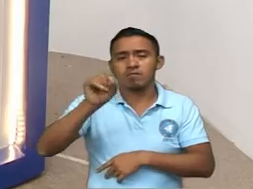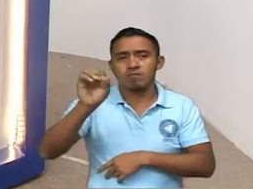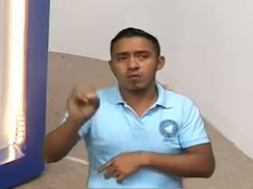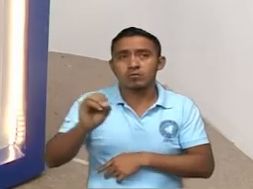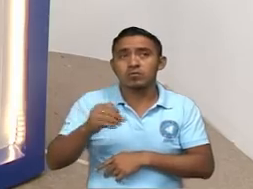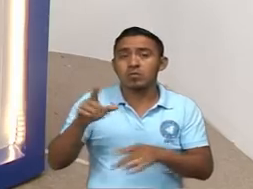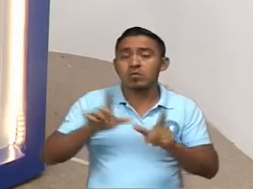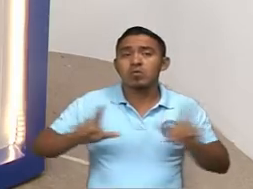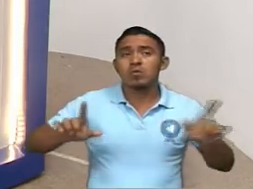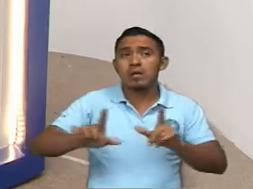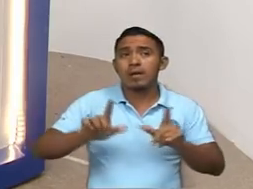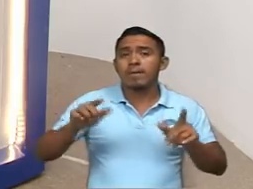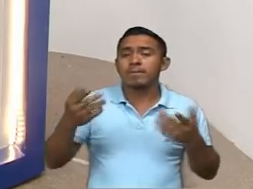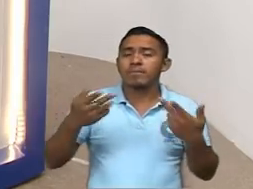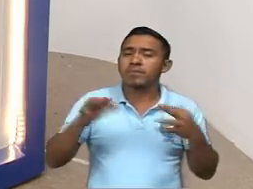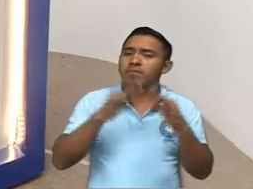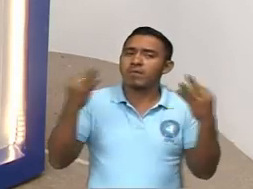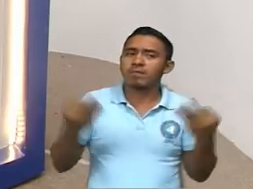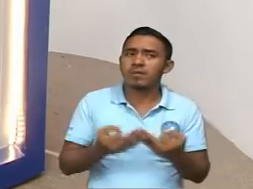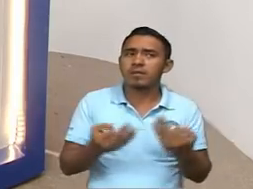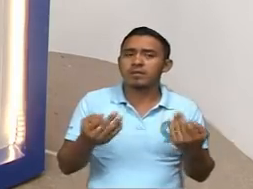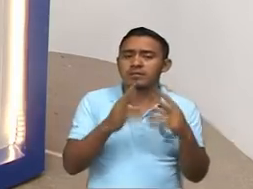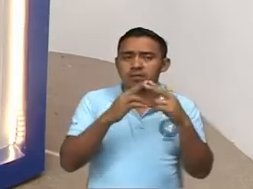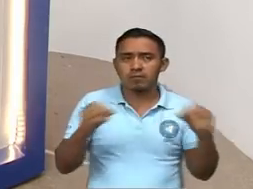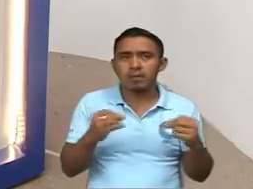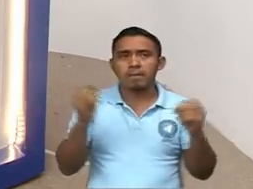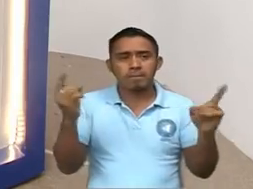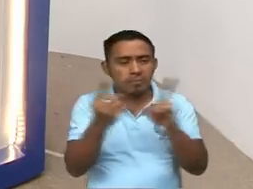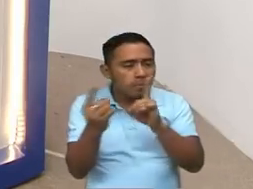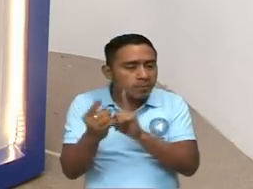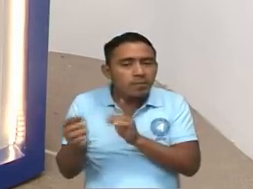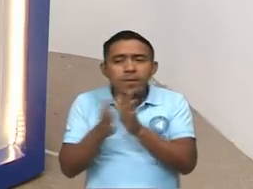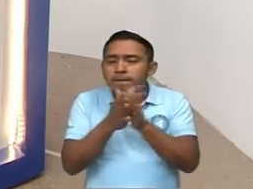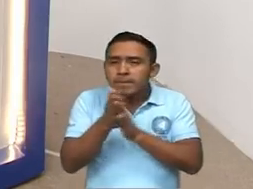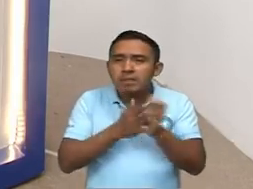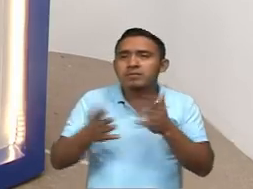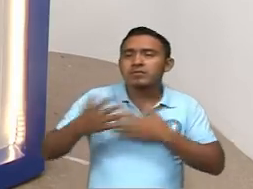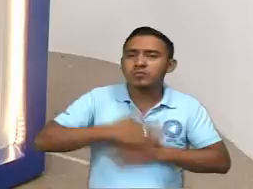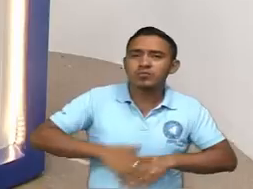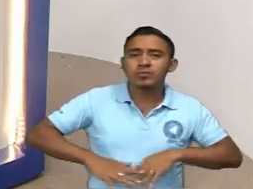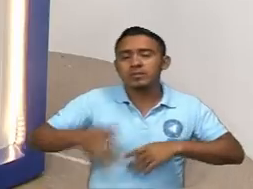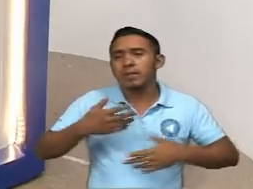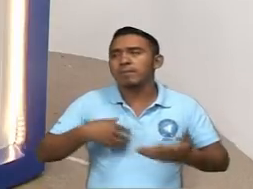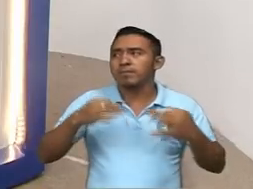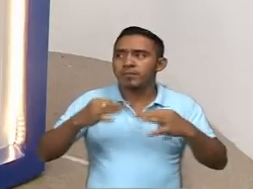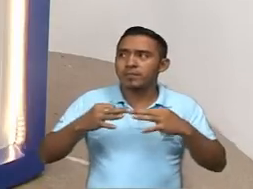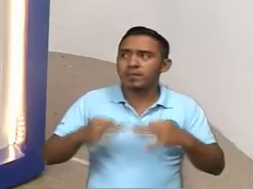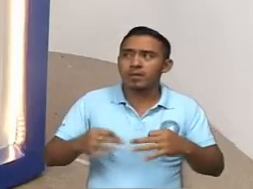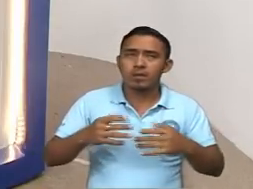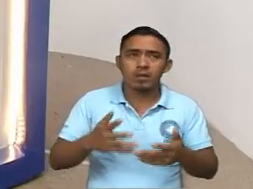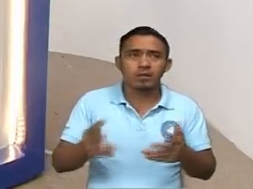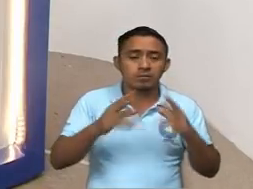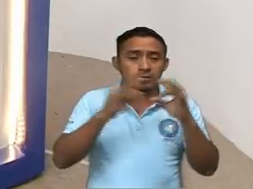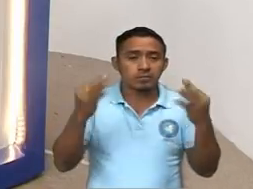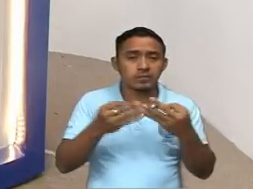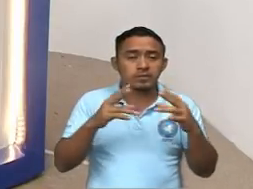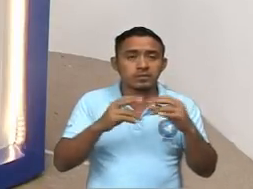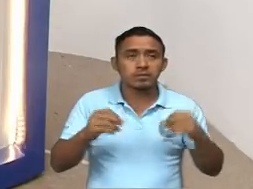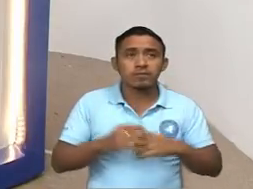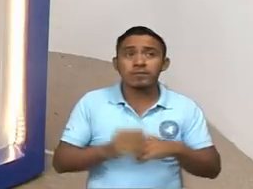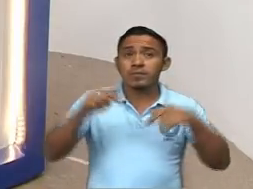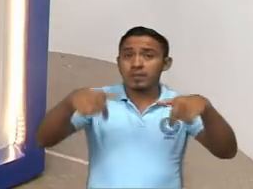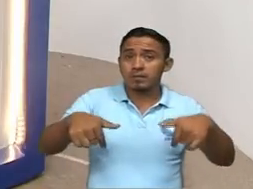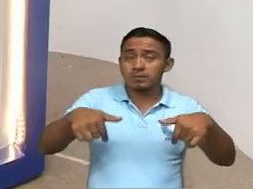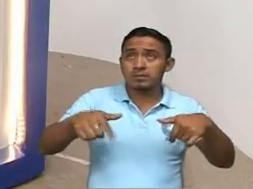un sitio que las familias nicaragüenses han destinado para el encuentro, la recreación y para el sano entretenimiento de las familias nicaragüenses. Con